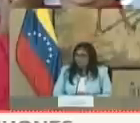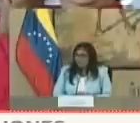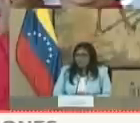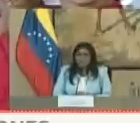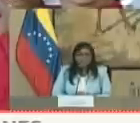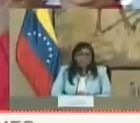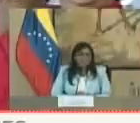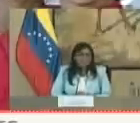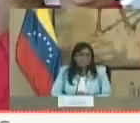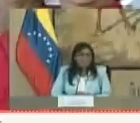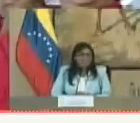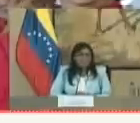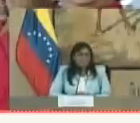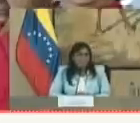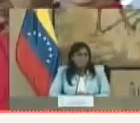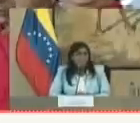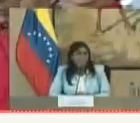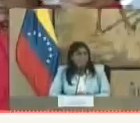de la CanTV